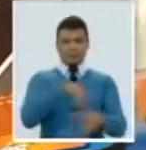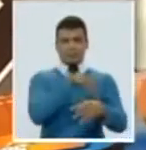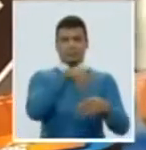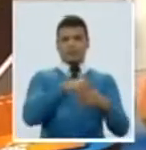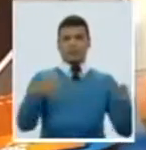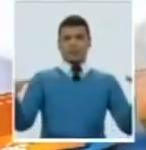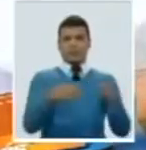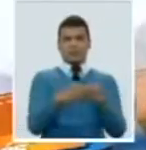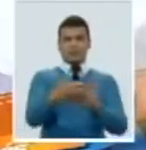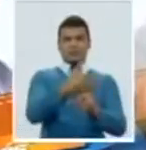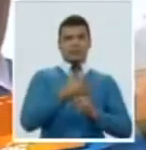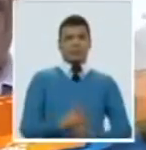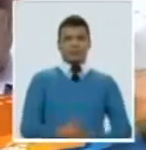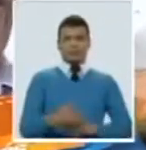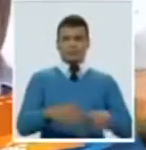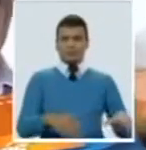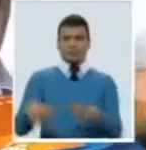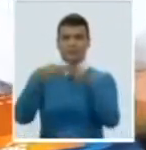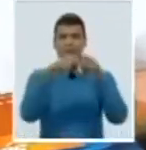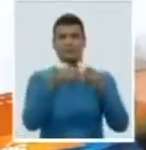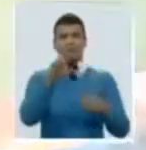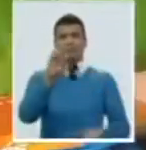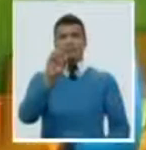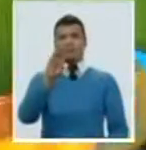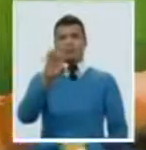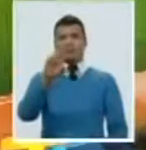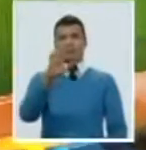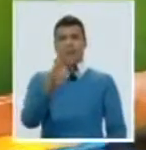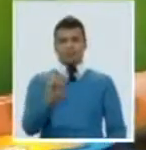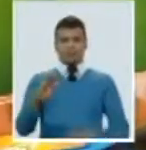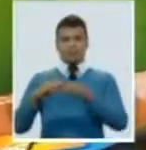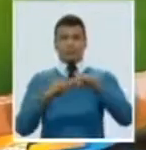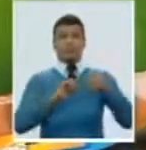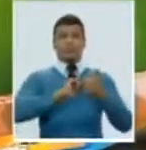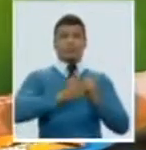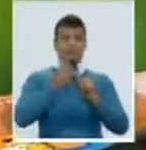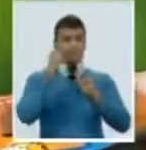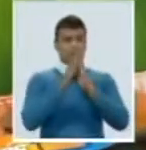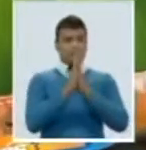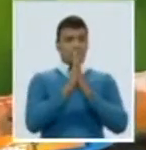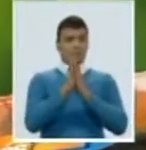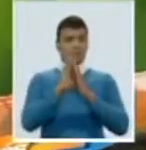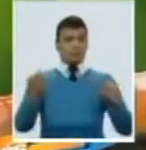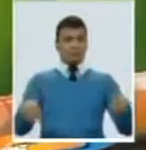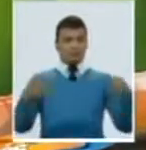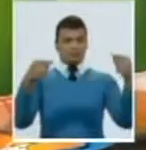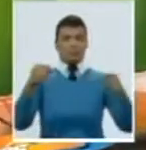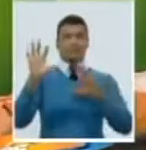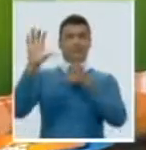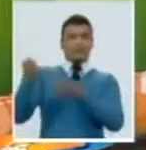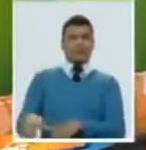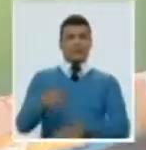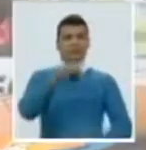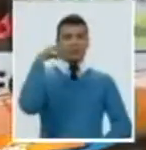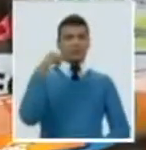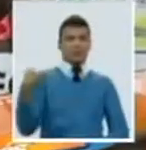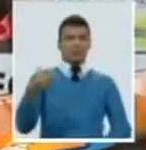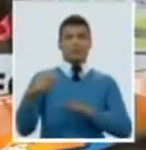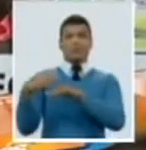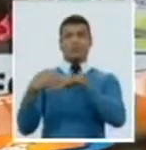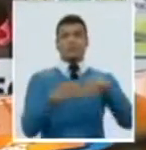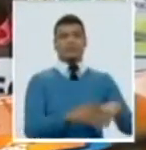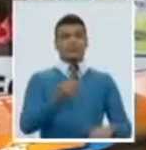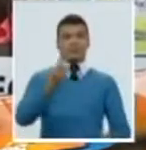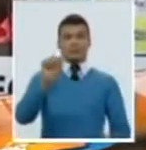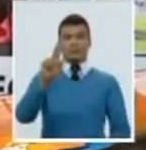parte del esquema de seguridad del congresista Roberto Ortiz. En deportes, los detalles del partido entre Bélgica y Rusia.